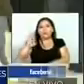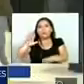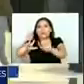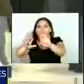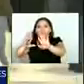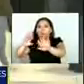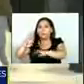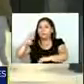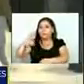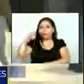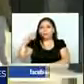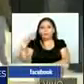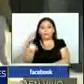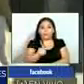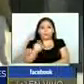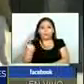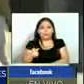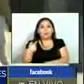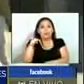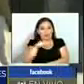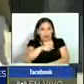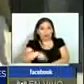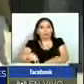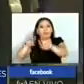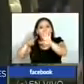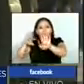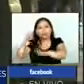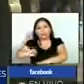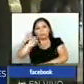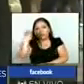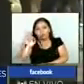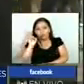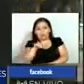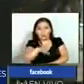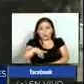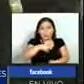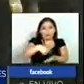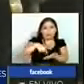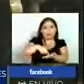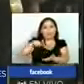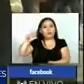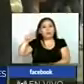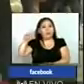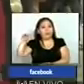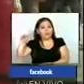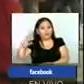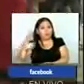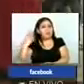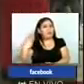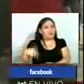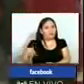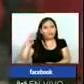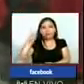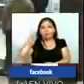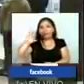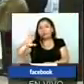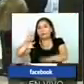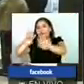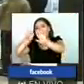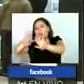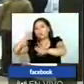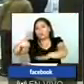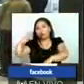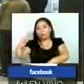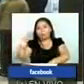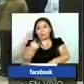personas Más del 70% De estos centros Están ubicados En Lima El país Ya ha registrado Más de 257 mil infecciones